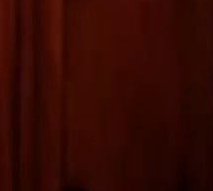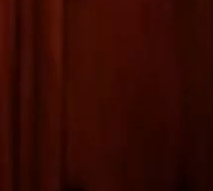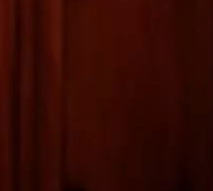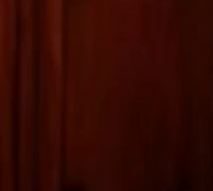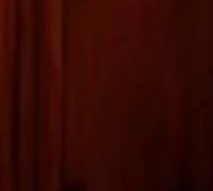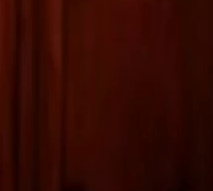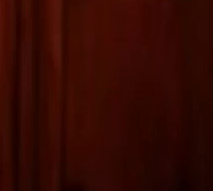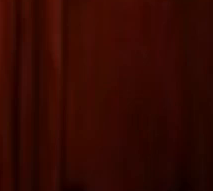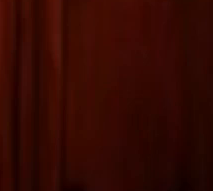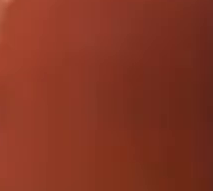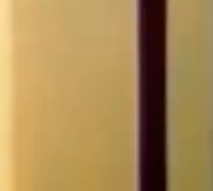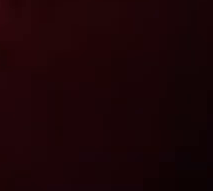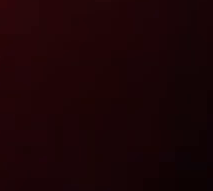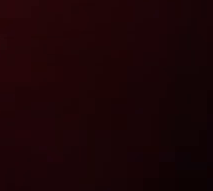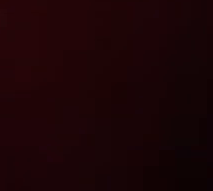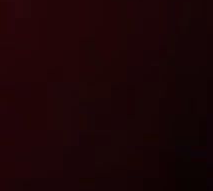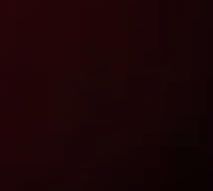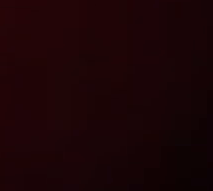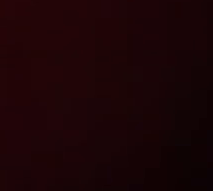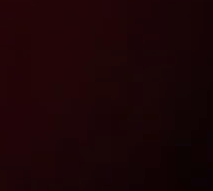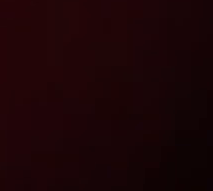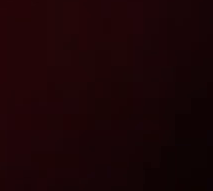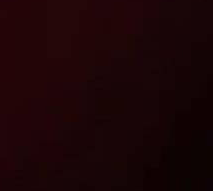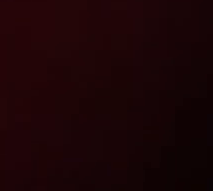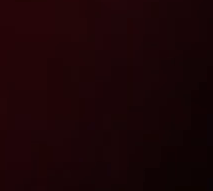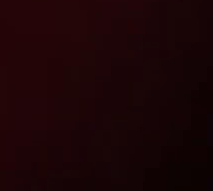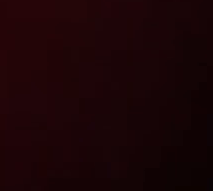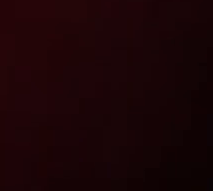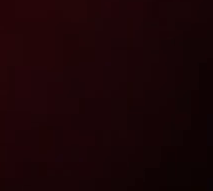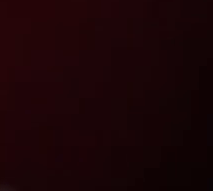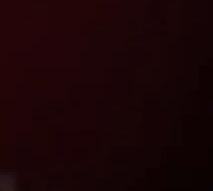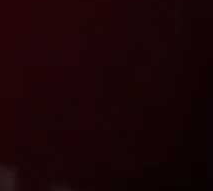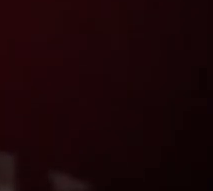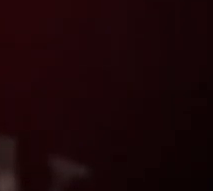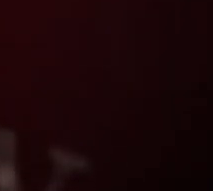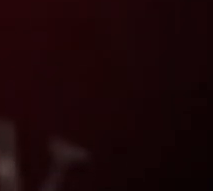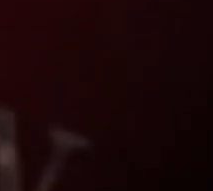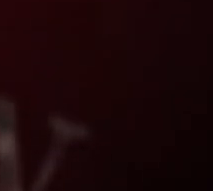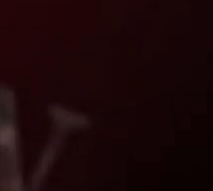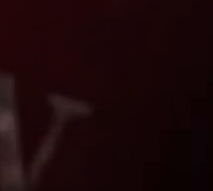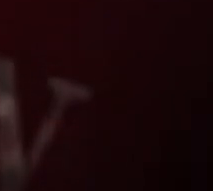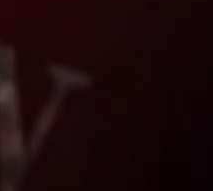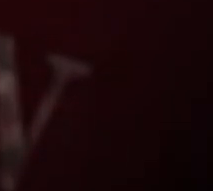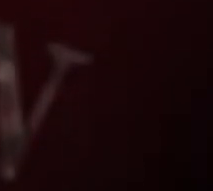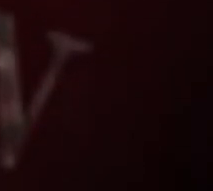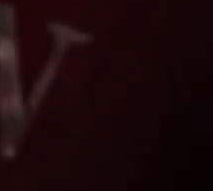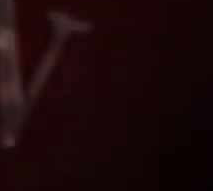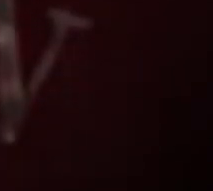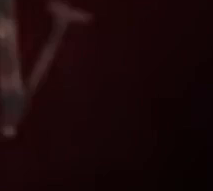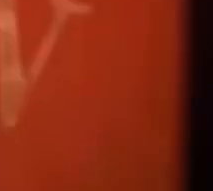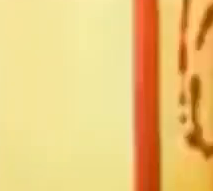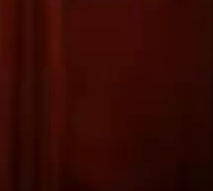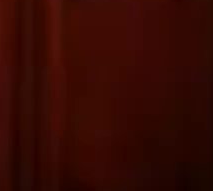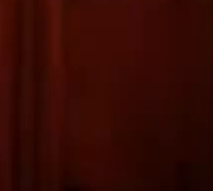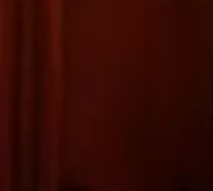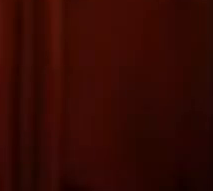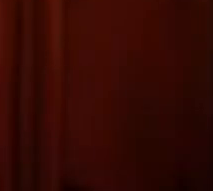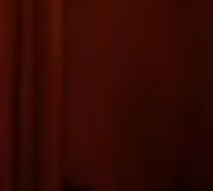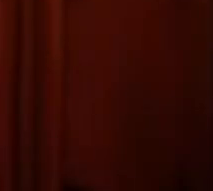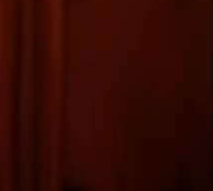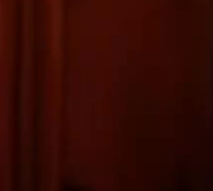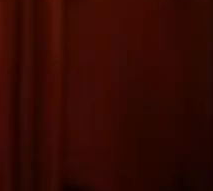este Congreso desde su establecimiento con la Constitución Política de 1993. Es un alto